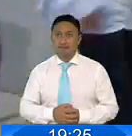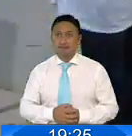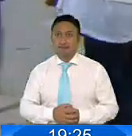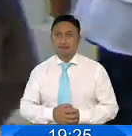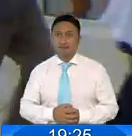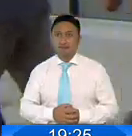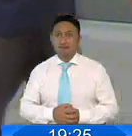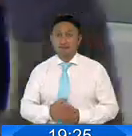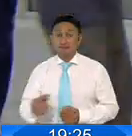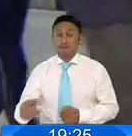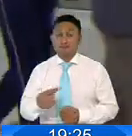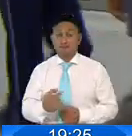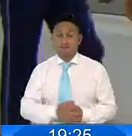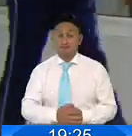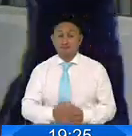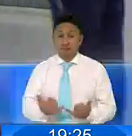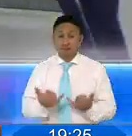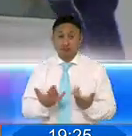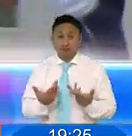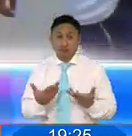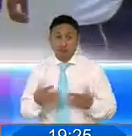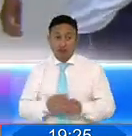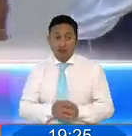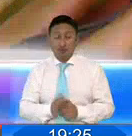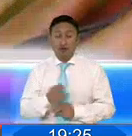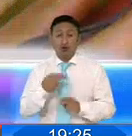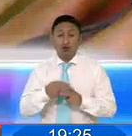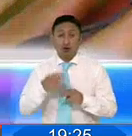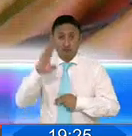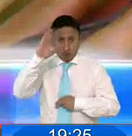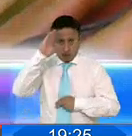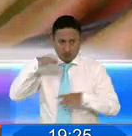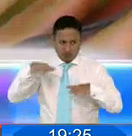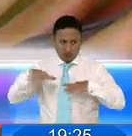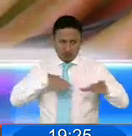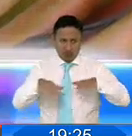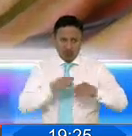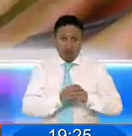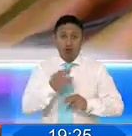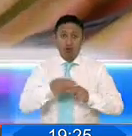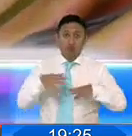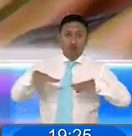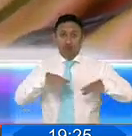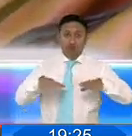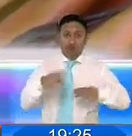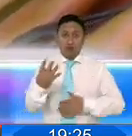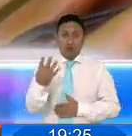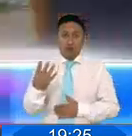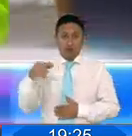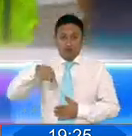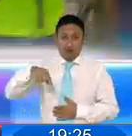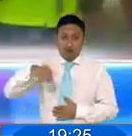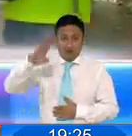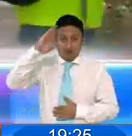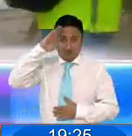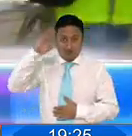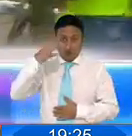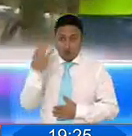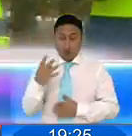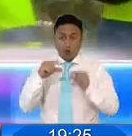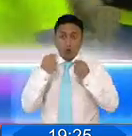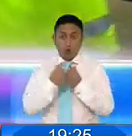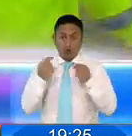Temblor 4, así se denominó a la operación en donde se conjugaban varias de las fuerzas de la policía. La idea